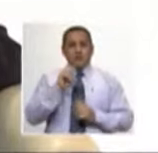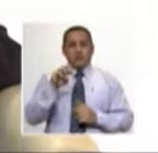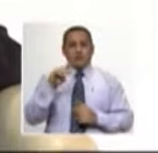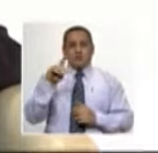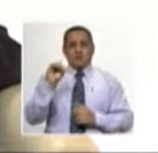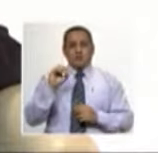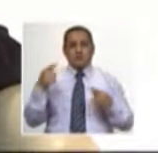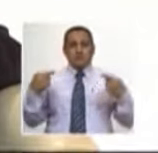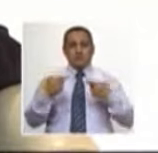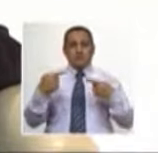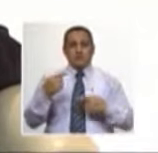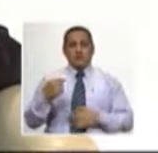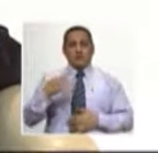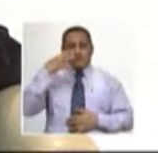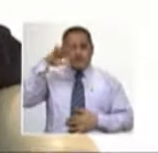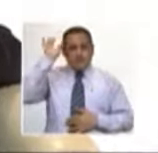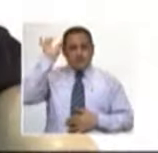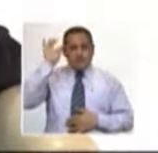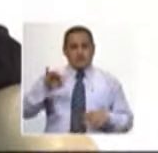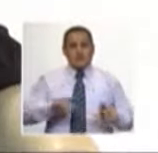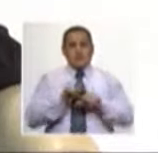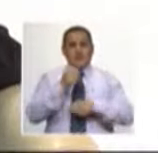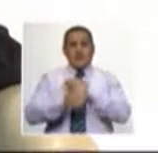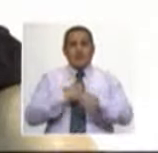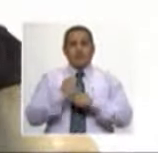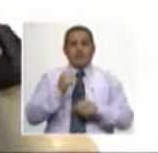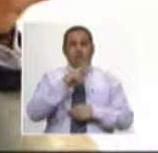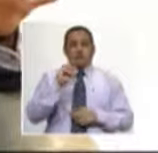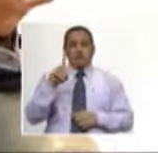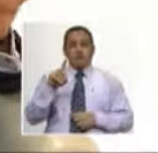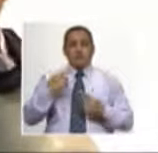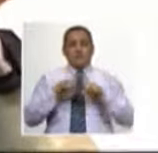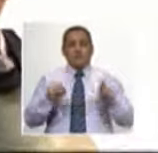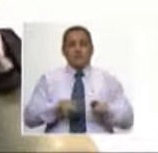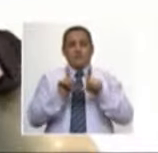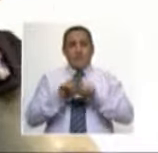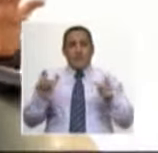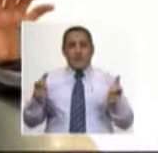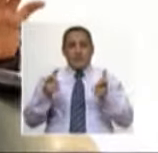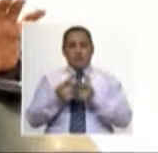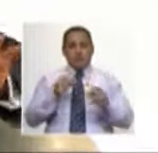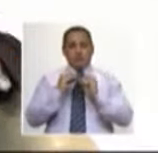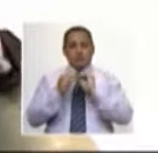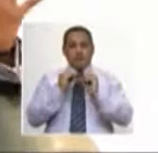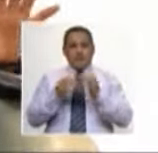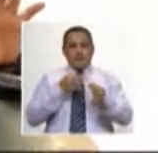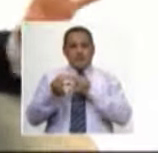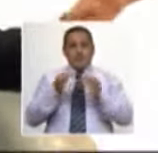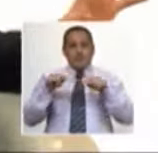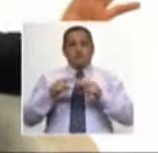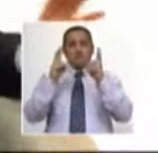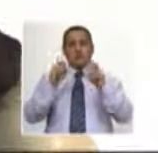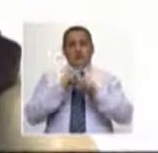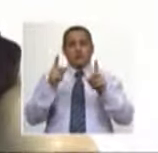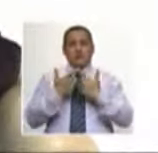Bustos contra Chile, que es del año 2001, pero ahí la Corte a renglón seguido dice, este es un asunto no de